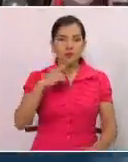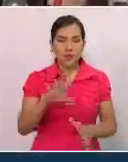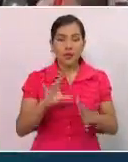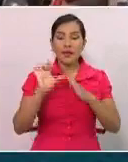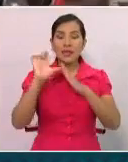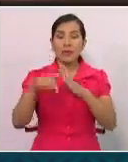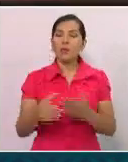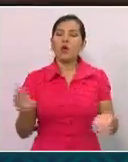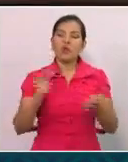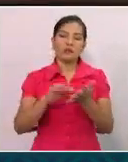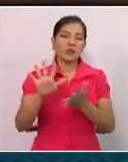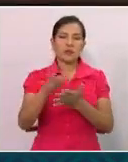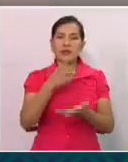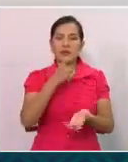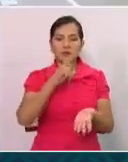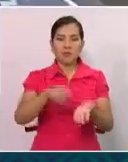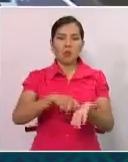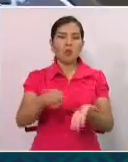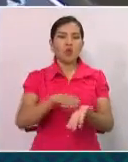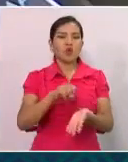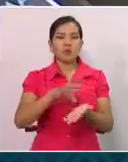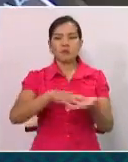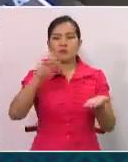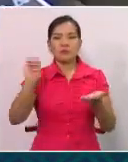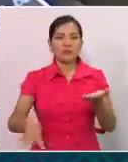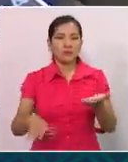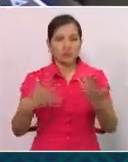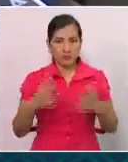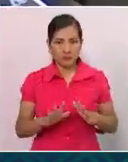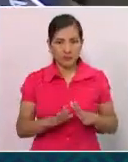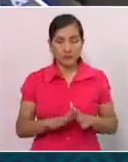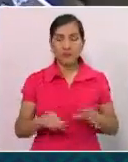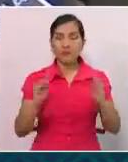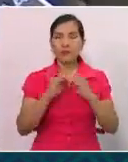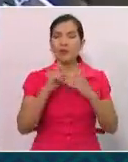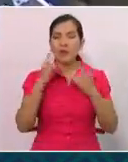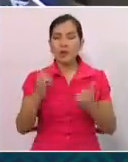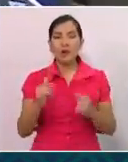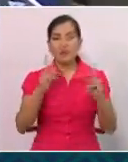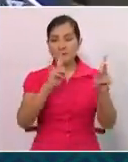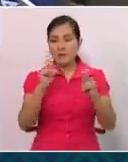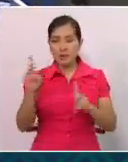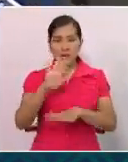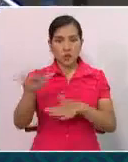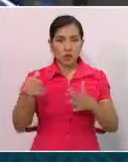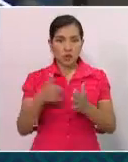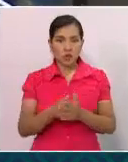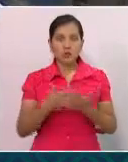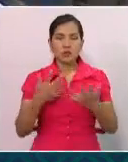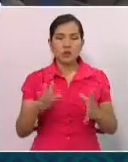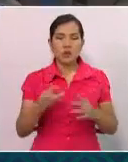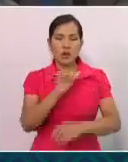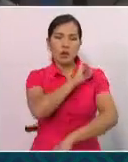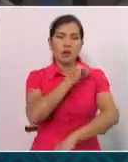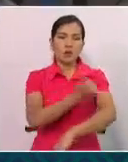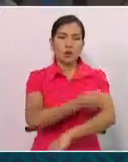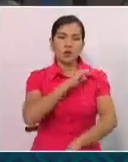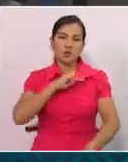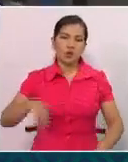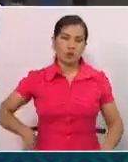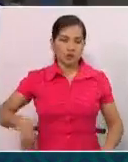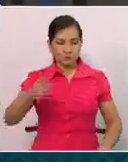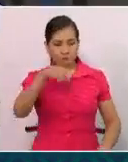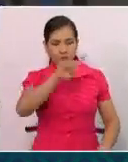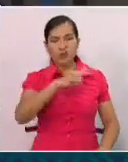abrogada. Entendemos que estas 6 personas fungen como autoridades del Consejo Municipal, del Gobierno